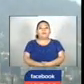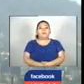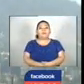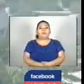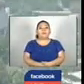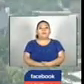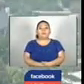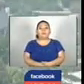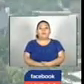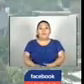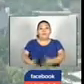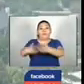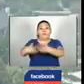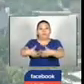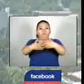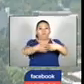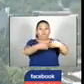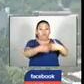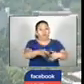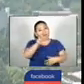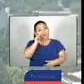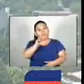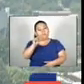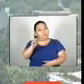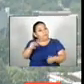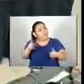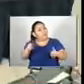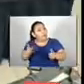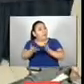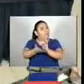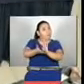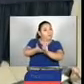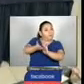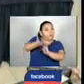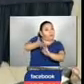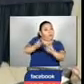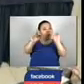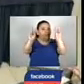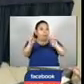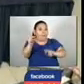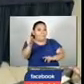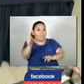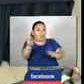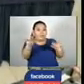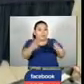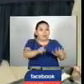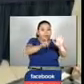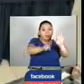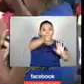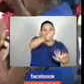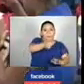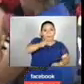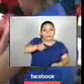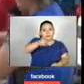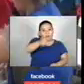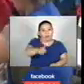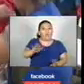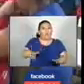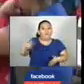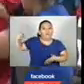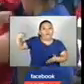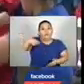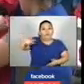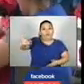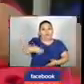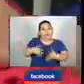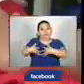El sector industrial del país registra cifras positivas de recuperación económica en la primera mitad del año. La recepción de remesas y la